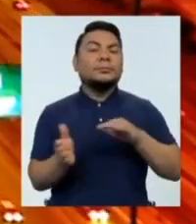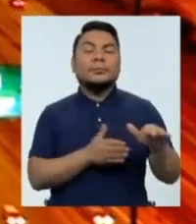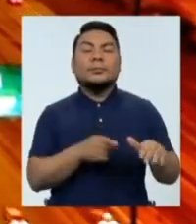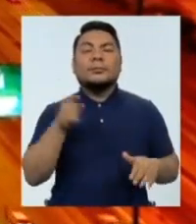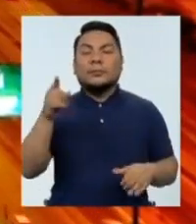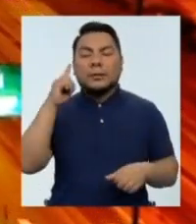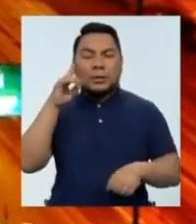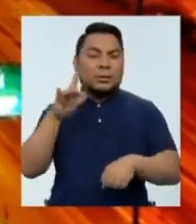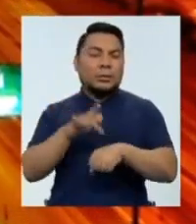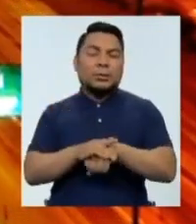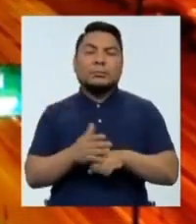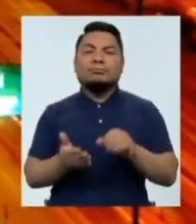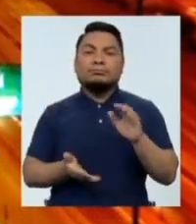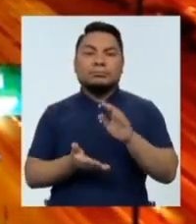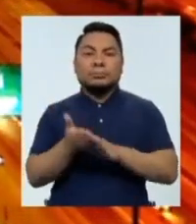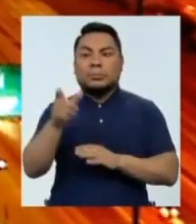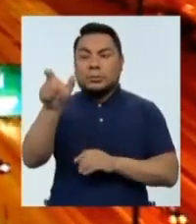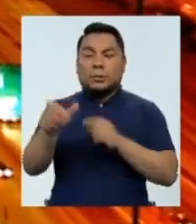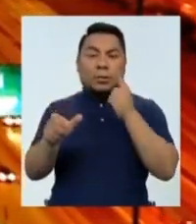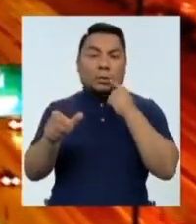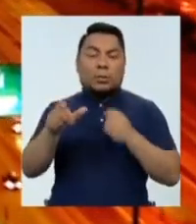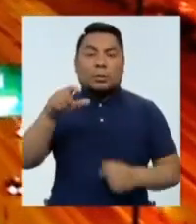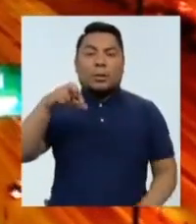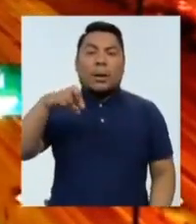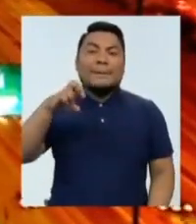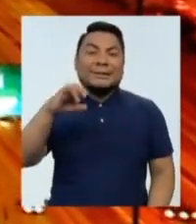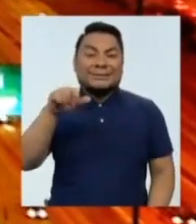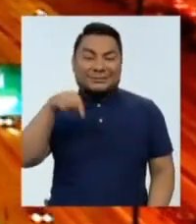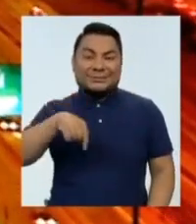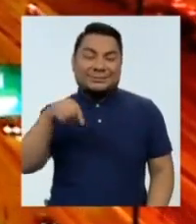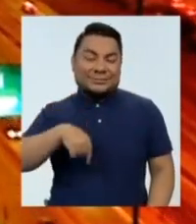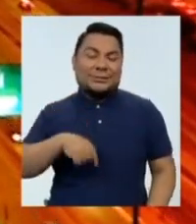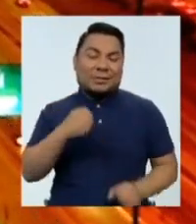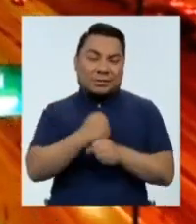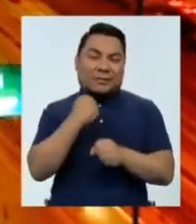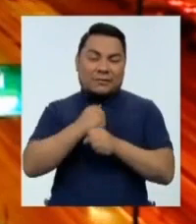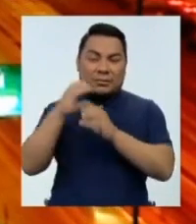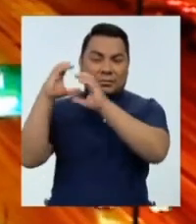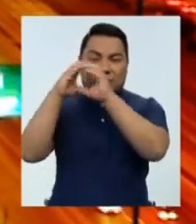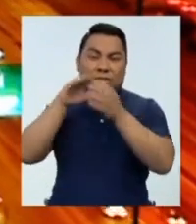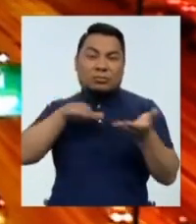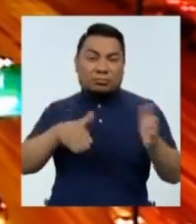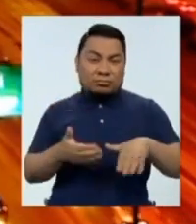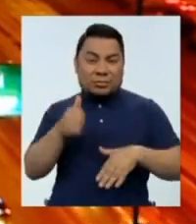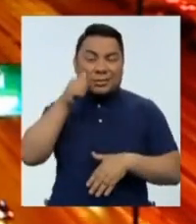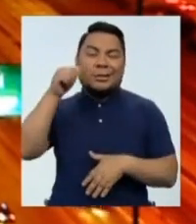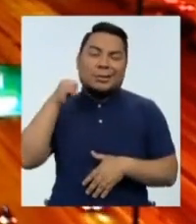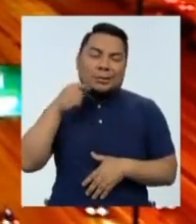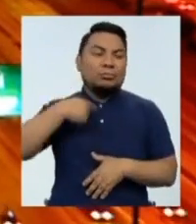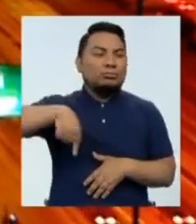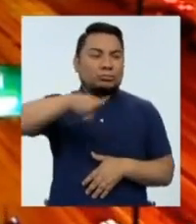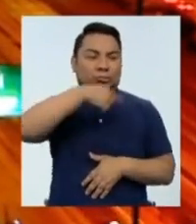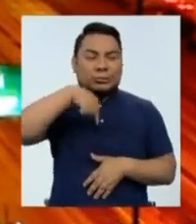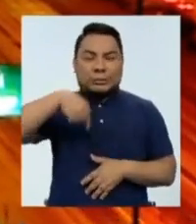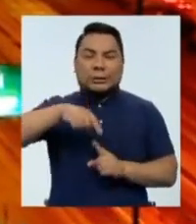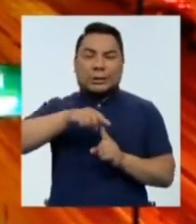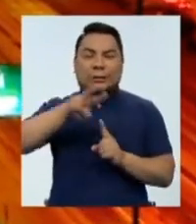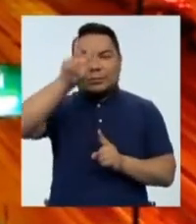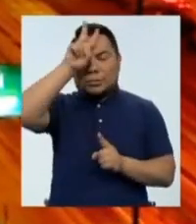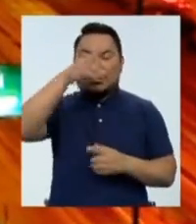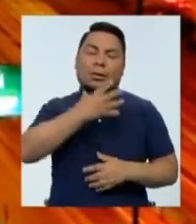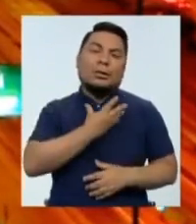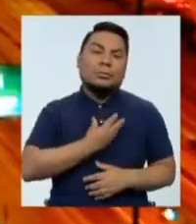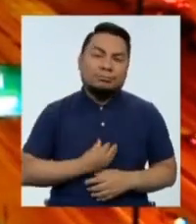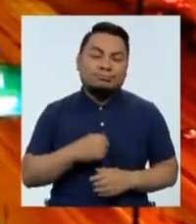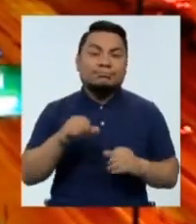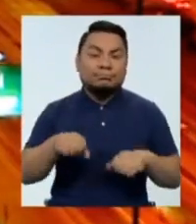Tras la temprana partida de Percy Grimaldo Rosaza, colega de esta casa televisiva, entristece a todos sus amigos y compañeros de trabajo. Con el